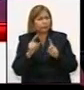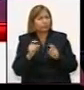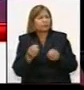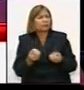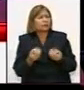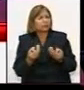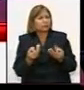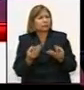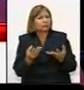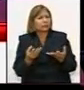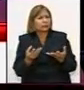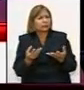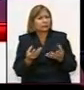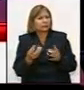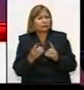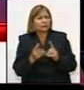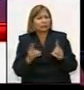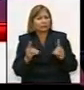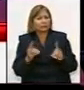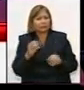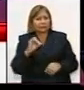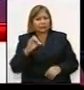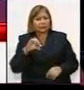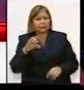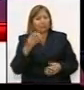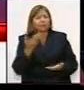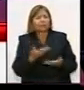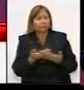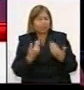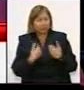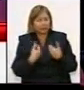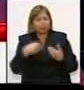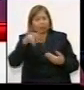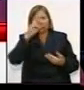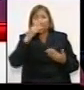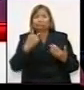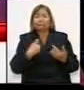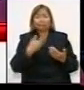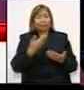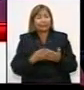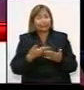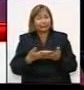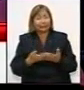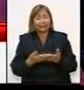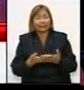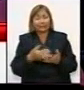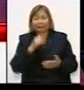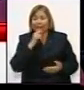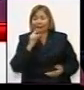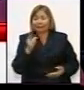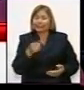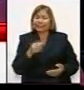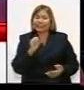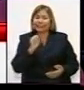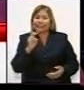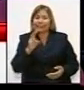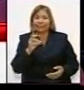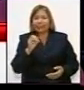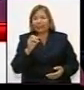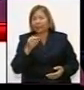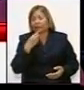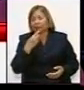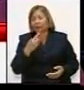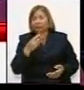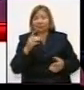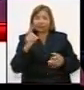cuántos diputados tendríamos que tener en el Perú? Porque se iba a plantear, bueno, si van a ser senadores y diputados, entonces